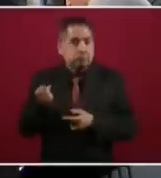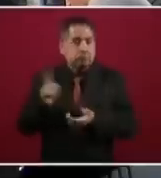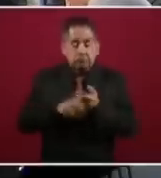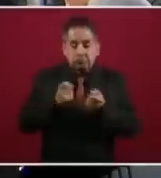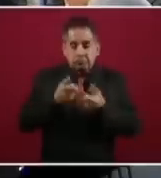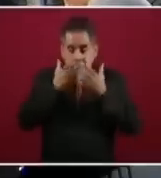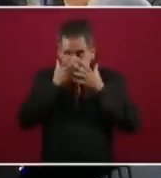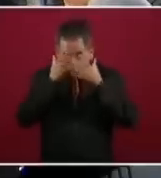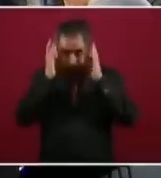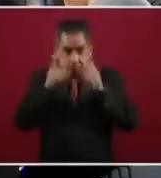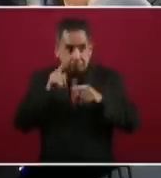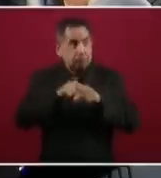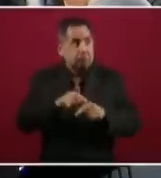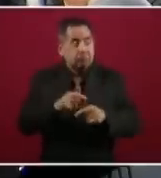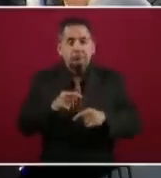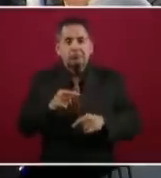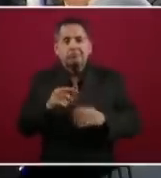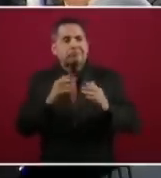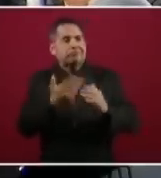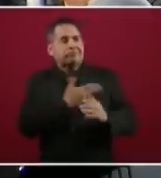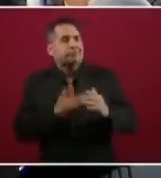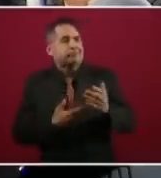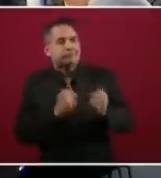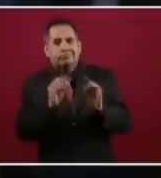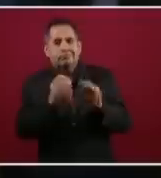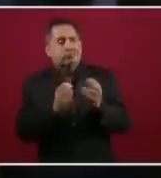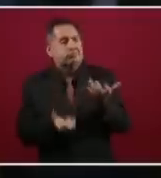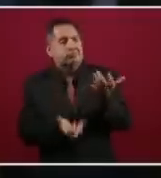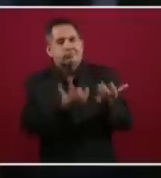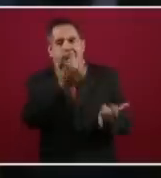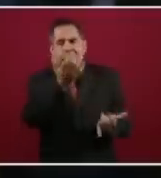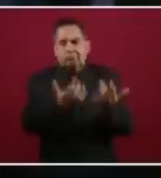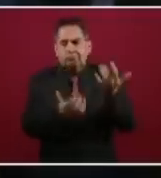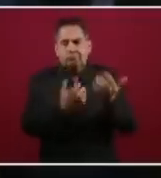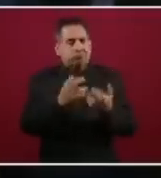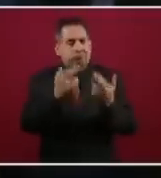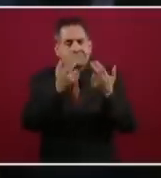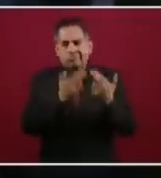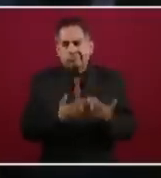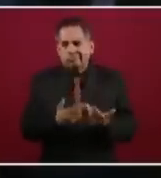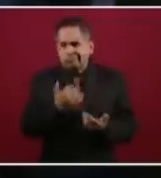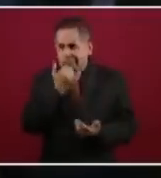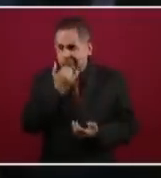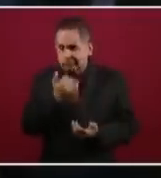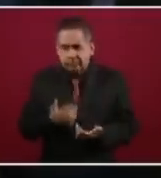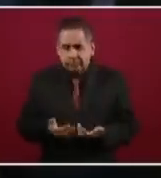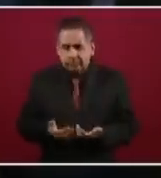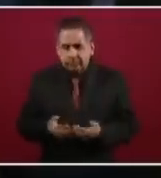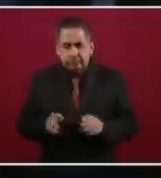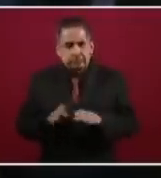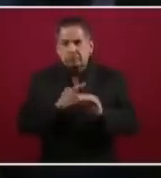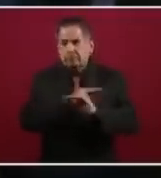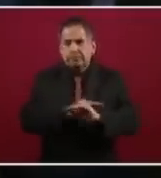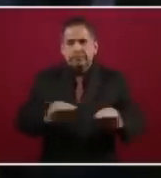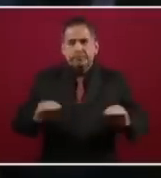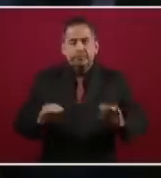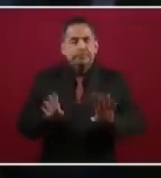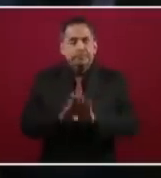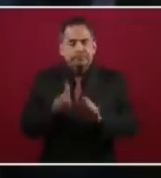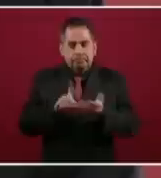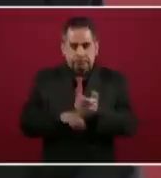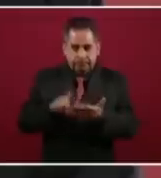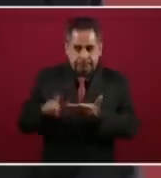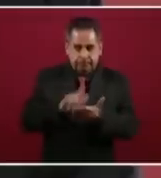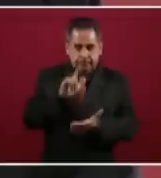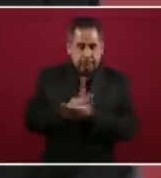encapuchados y quemaron la presidencia. Está destruida totalmente la presidencia, está desierta. La